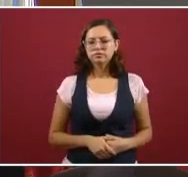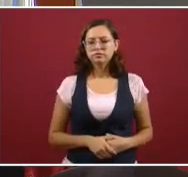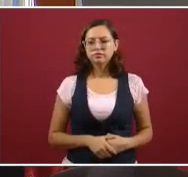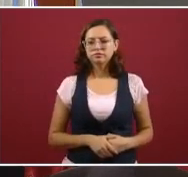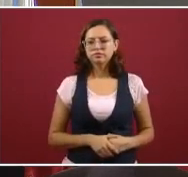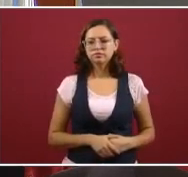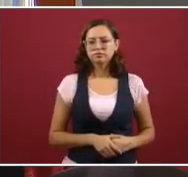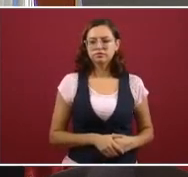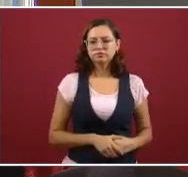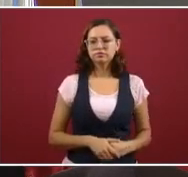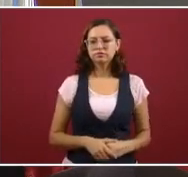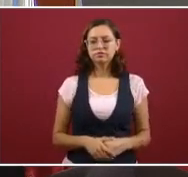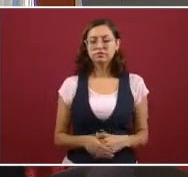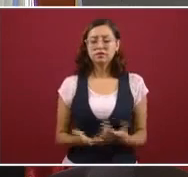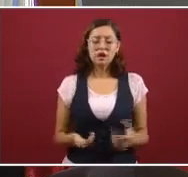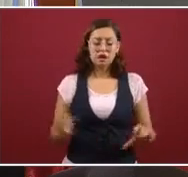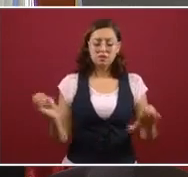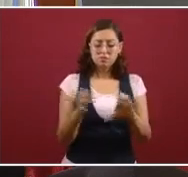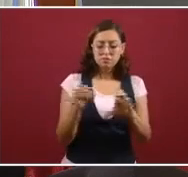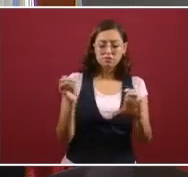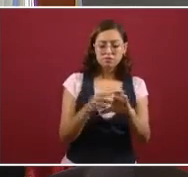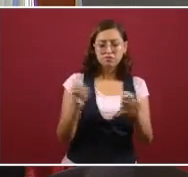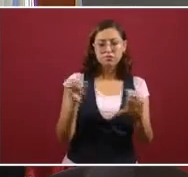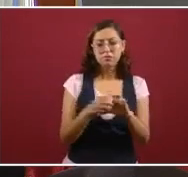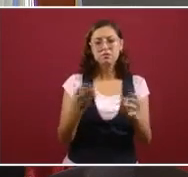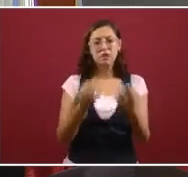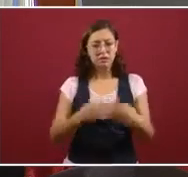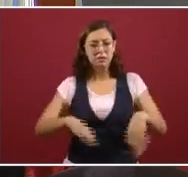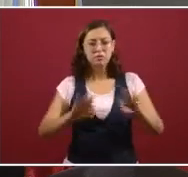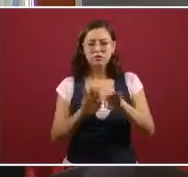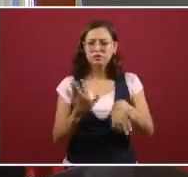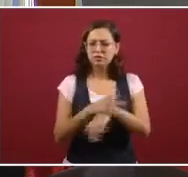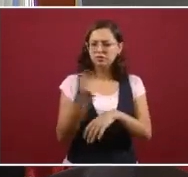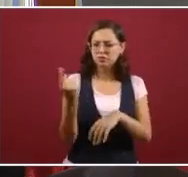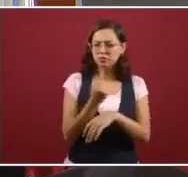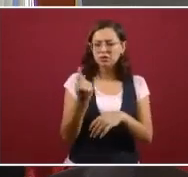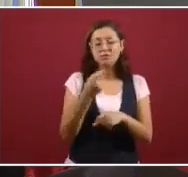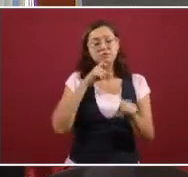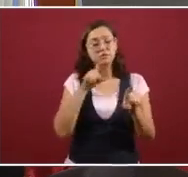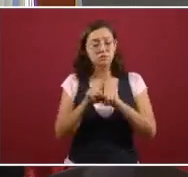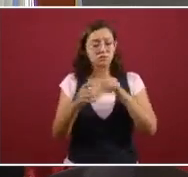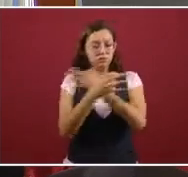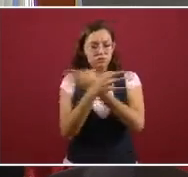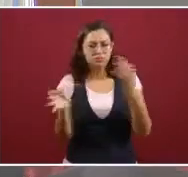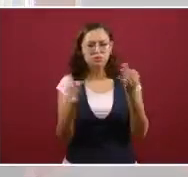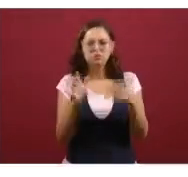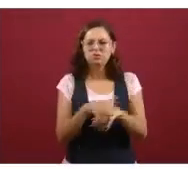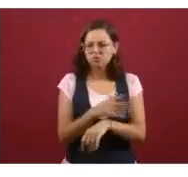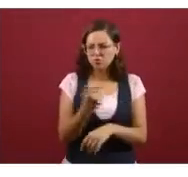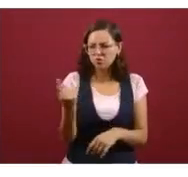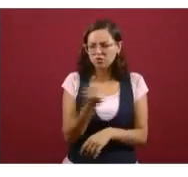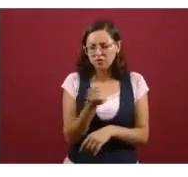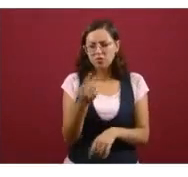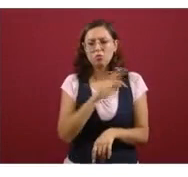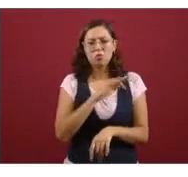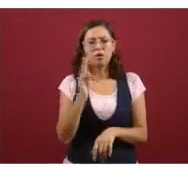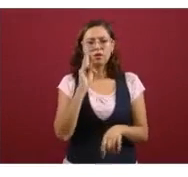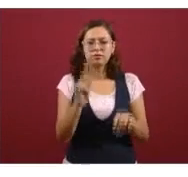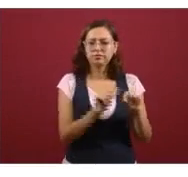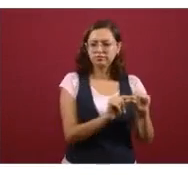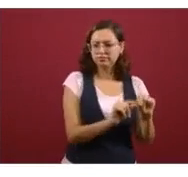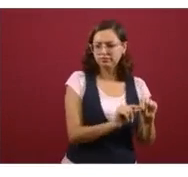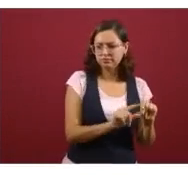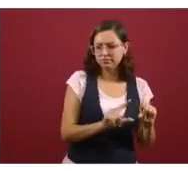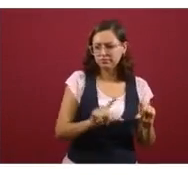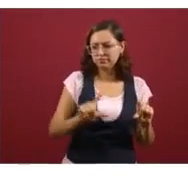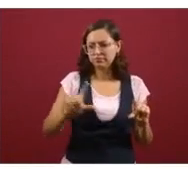importante este ahorro y por qué es importante el anuncio que estamos haciendo en materia de comisiones? Lo que verán aquí es la gráfica que ya habíamos